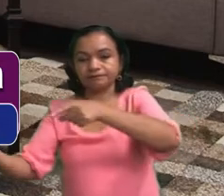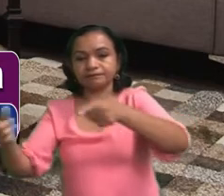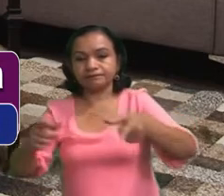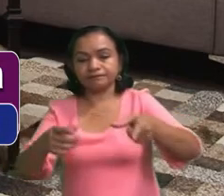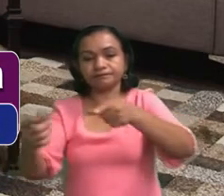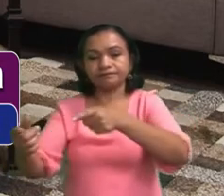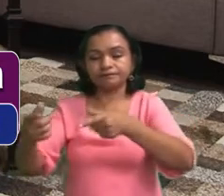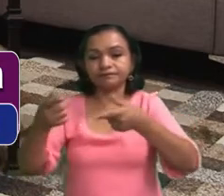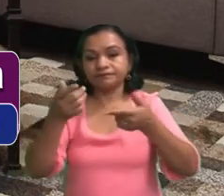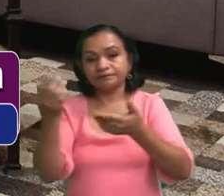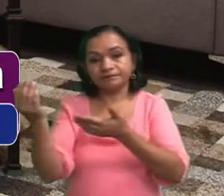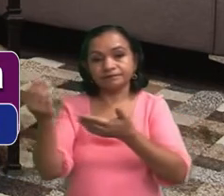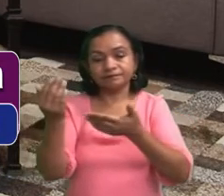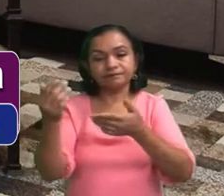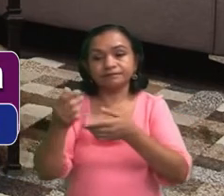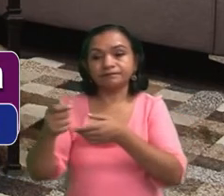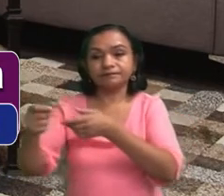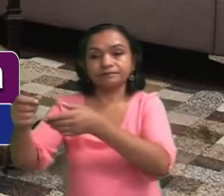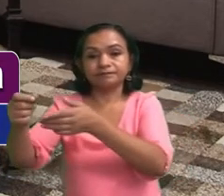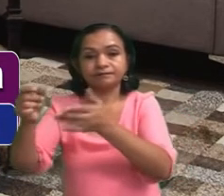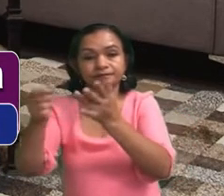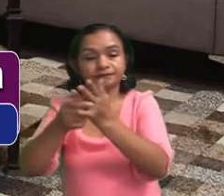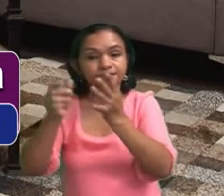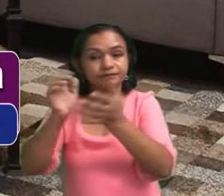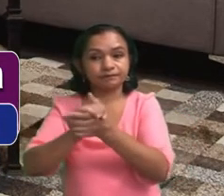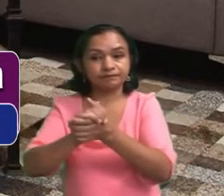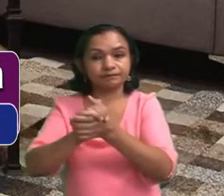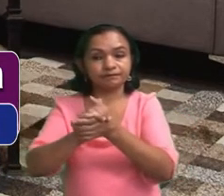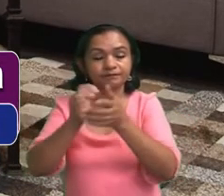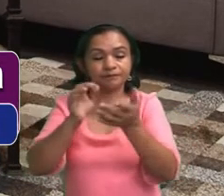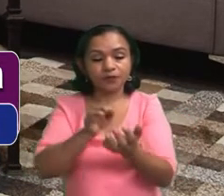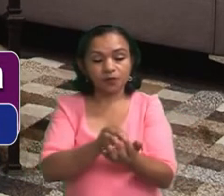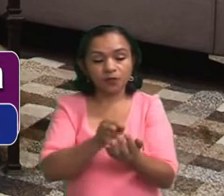entonces y la esposa también está haciendo